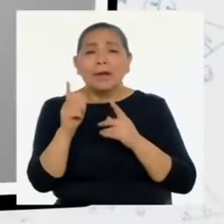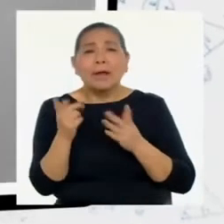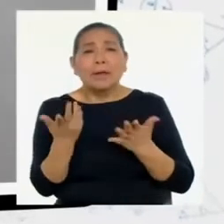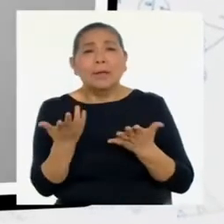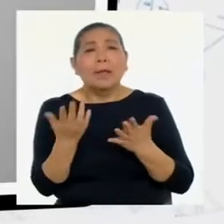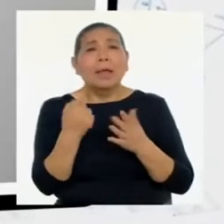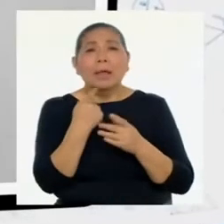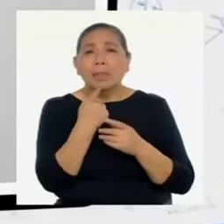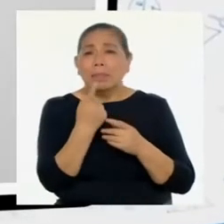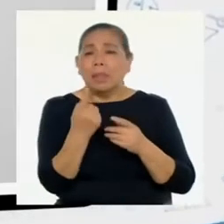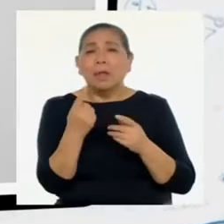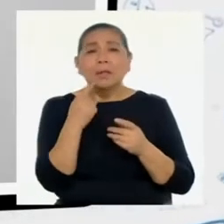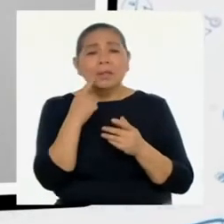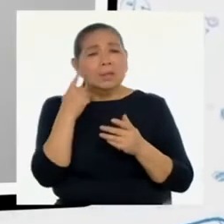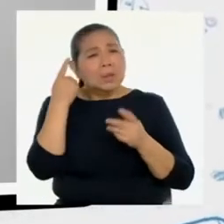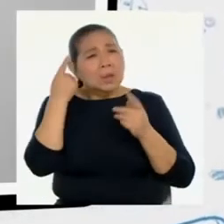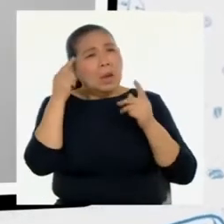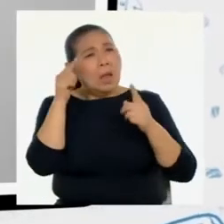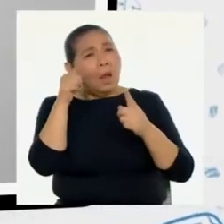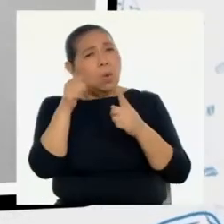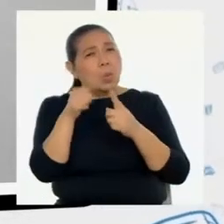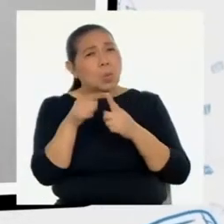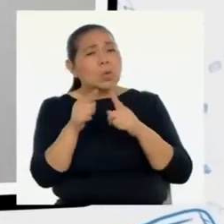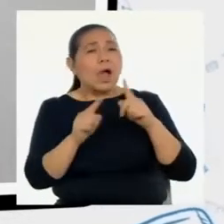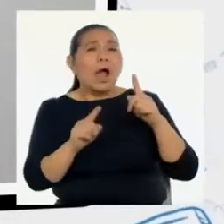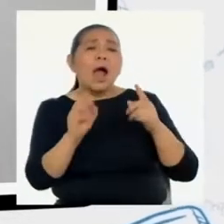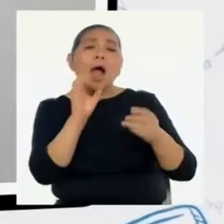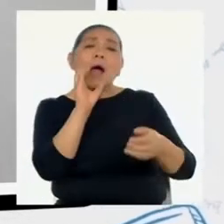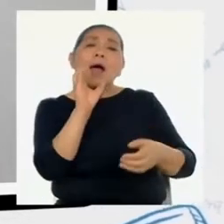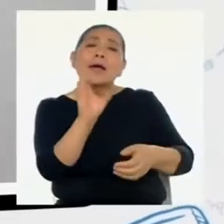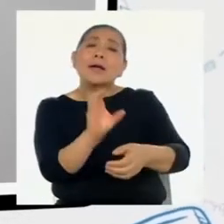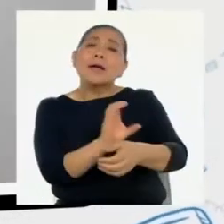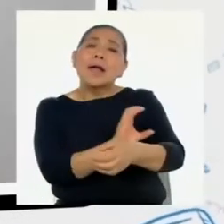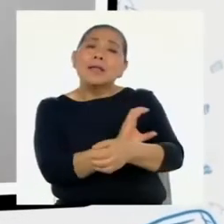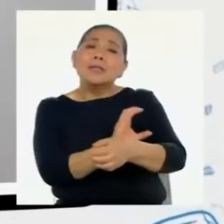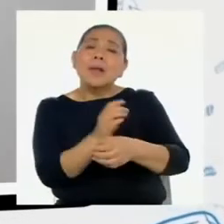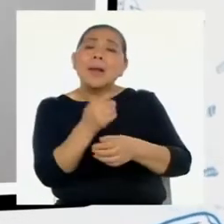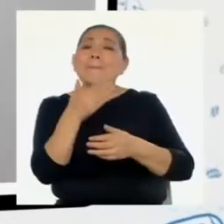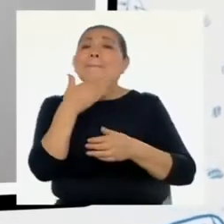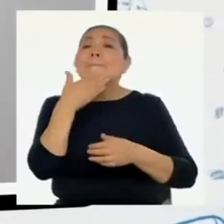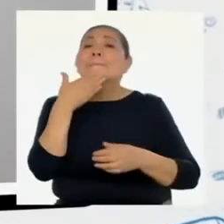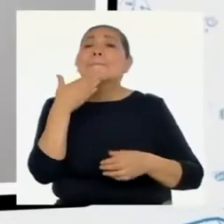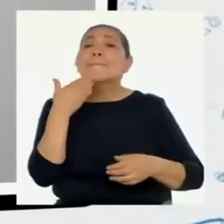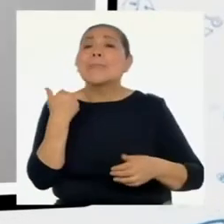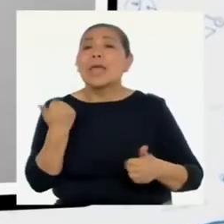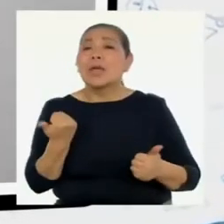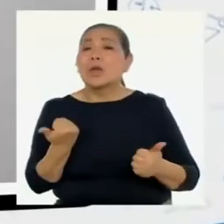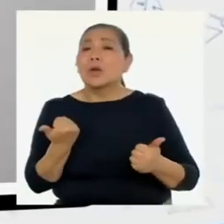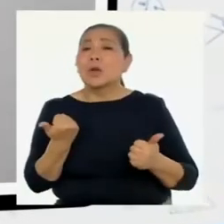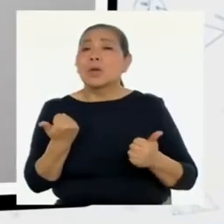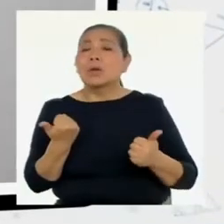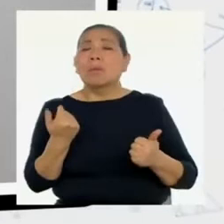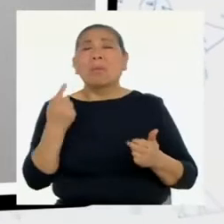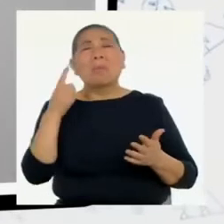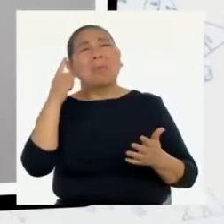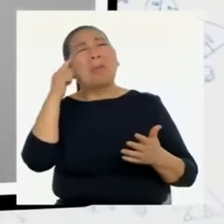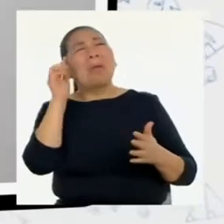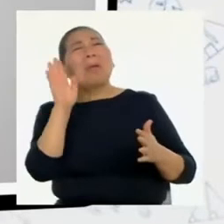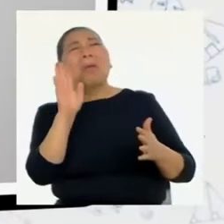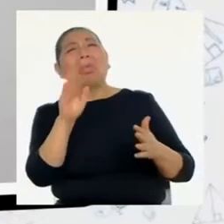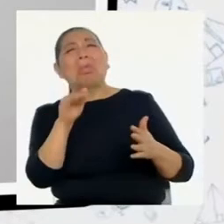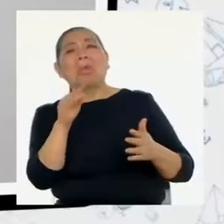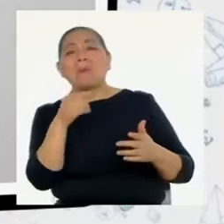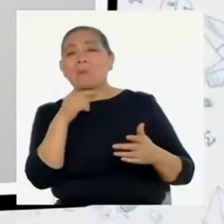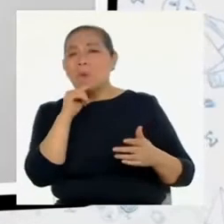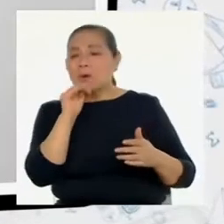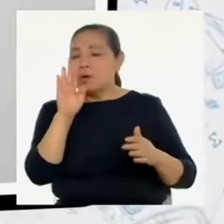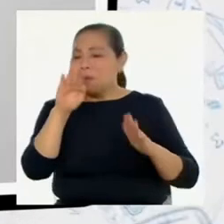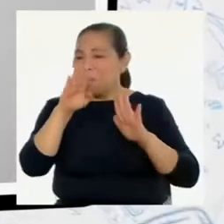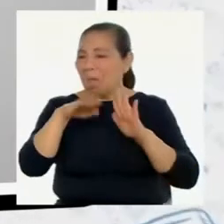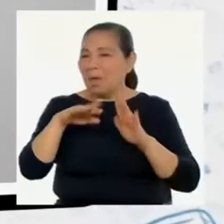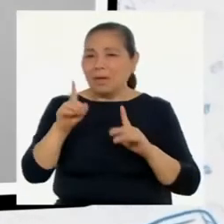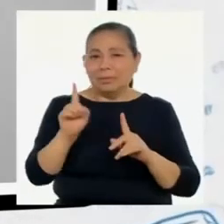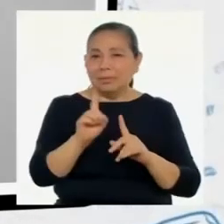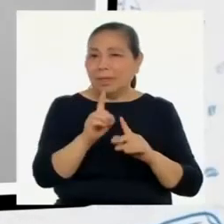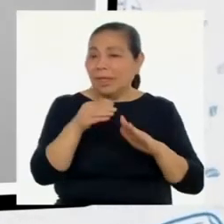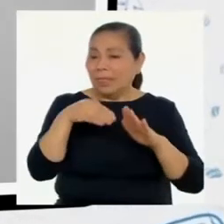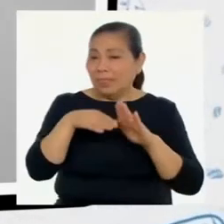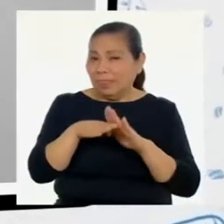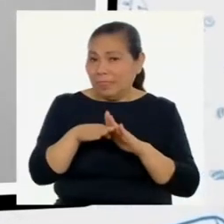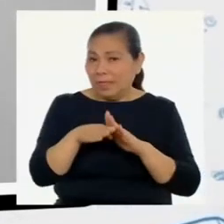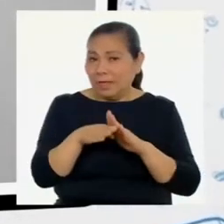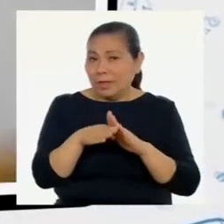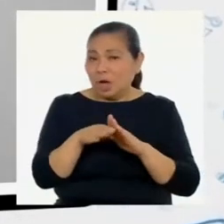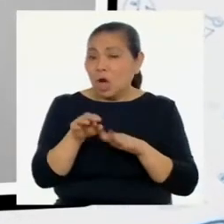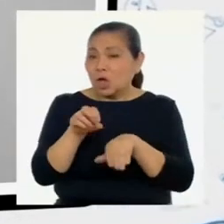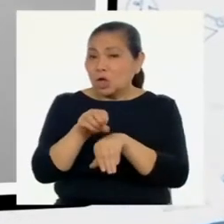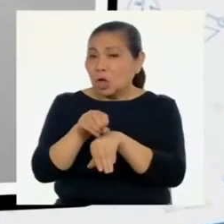analizar críticamente las letras de algunas canciones que consideran a la mujer como un objeto. Y por último, dentro